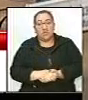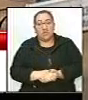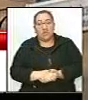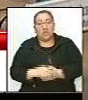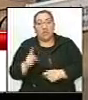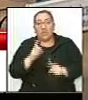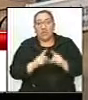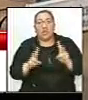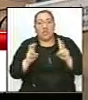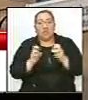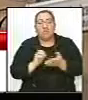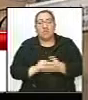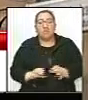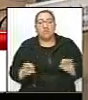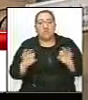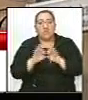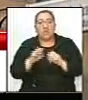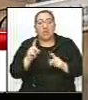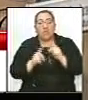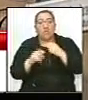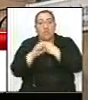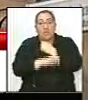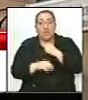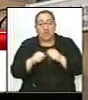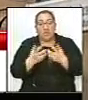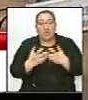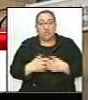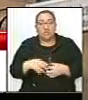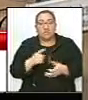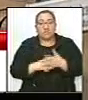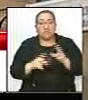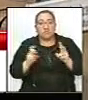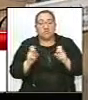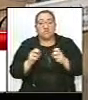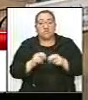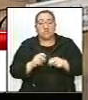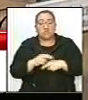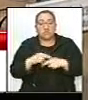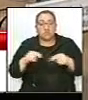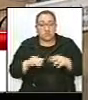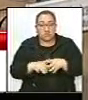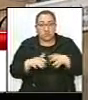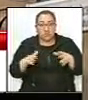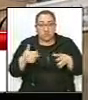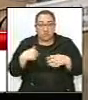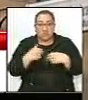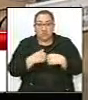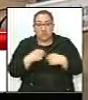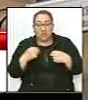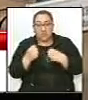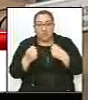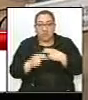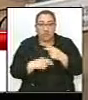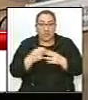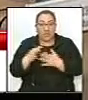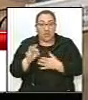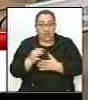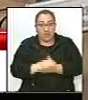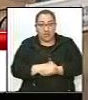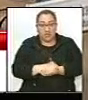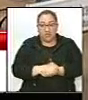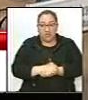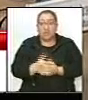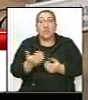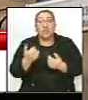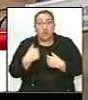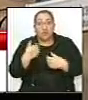Uno de los temas importantes en los países industrializados es el tema de estandarización. Hoy tenemos el Sistema Nacional de Calidad.